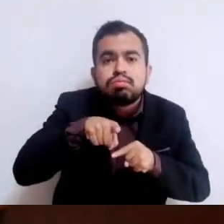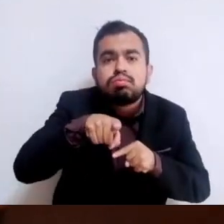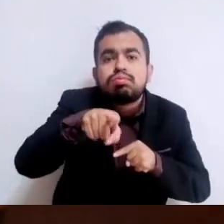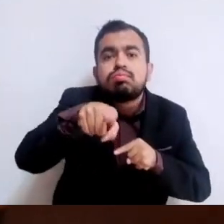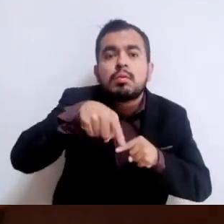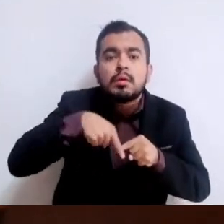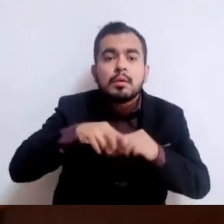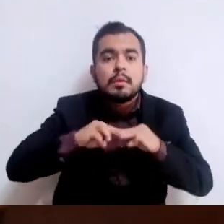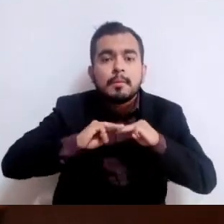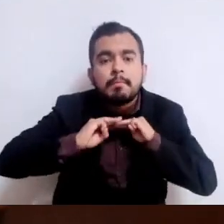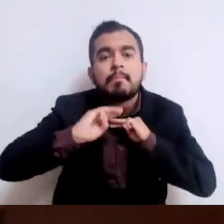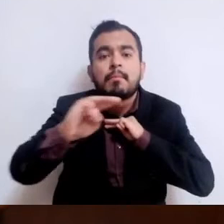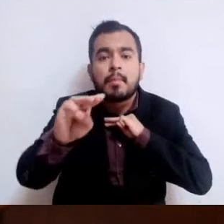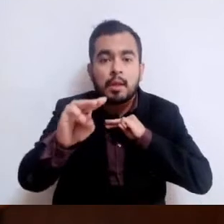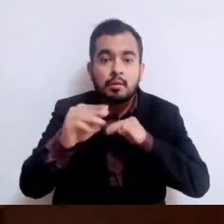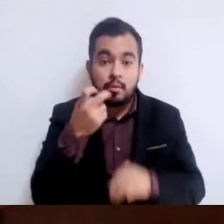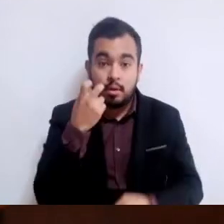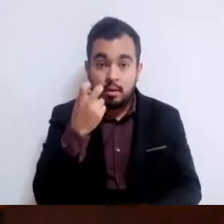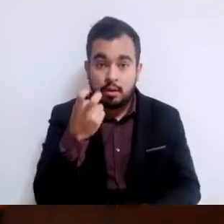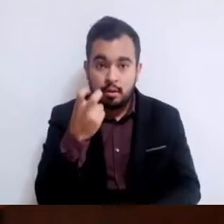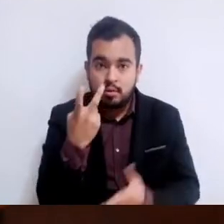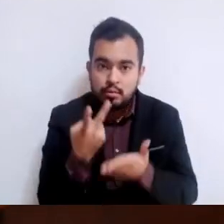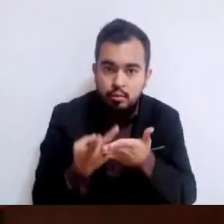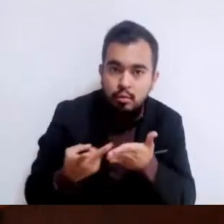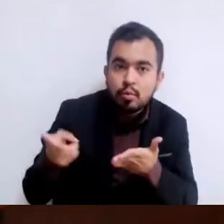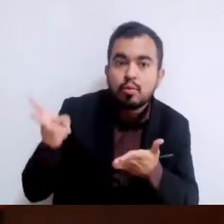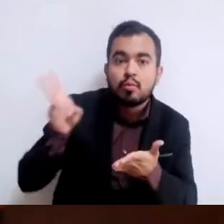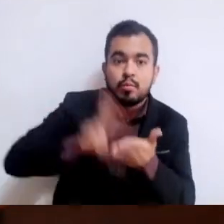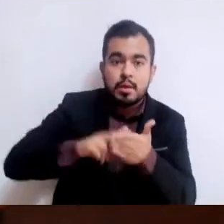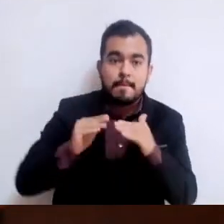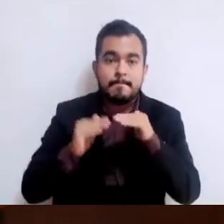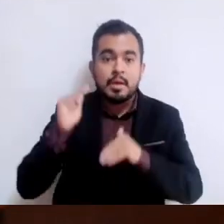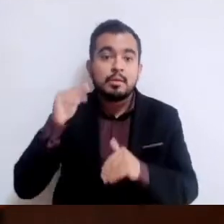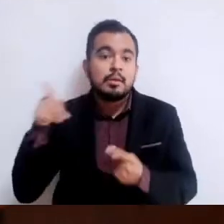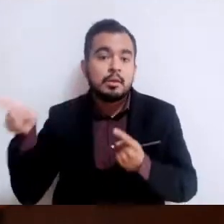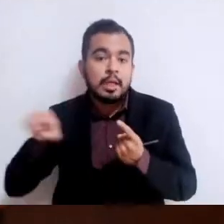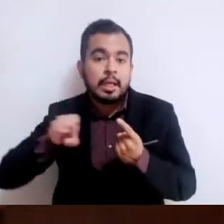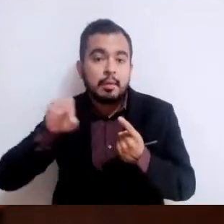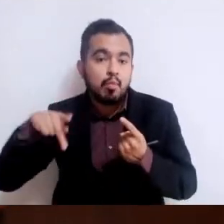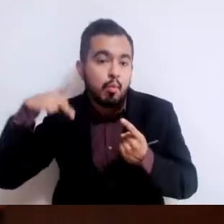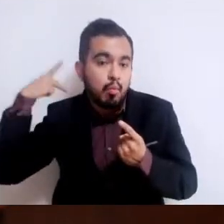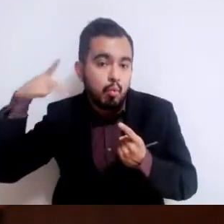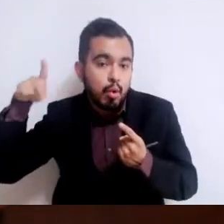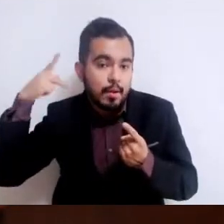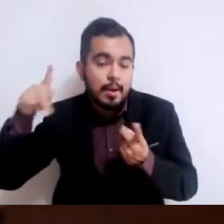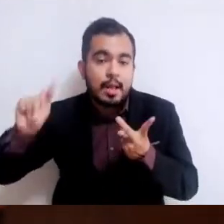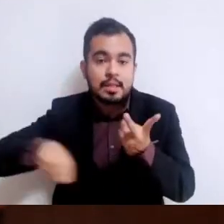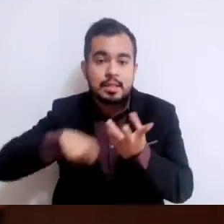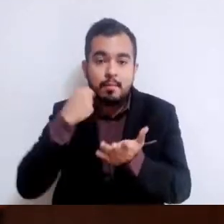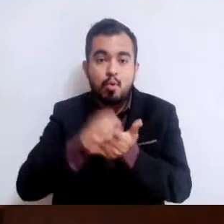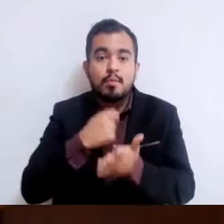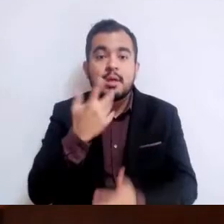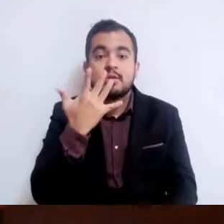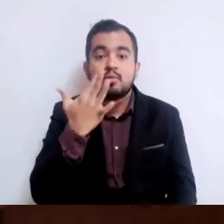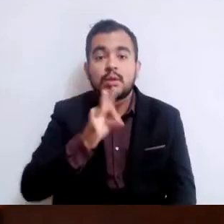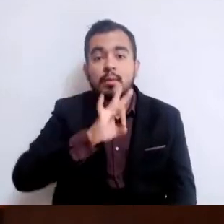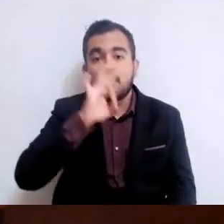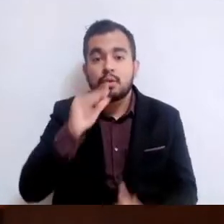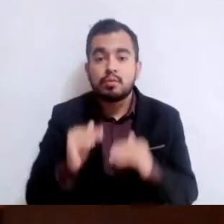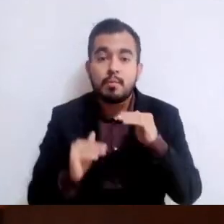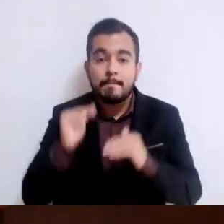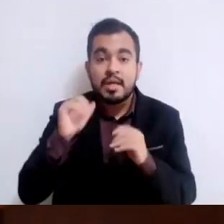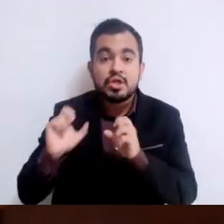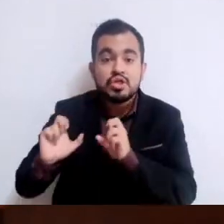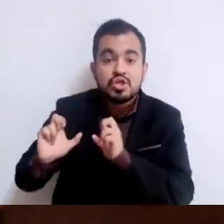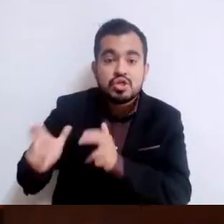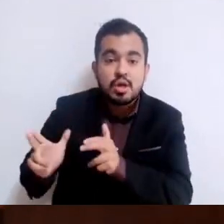Este monto es 2 veces más alto en relación con Puebla y Tamaulipas, 50% más elevado que en Chiapas y Querétaro,